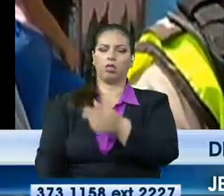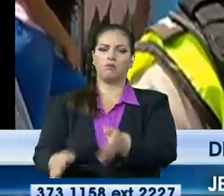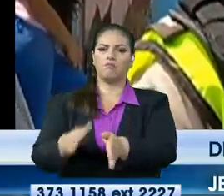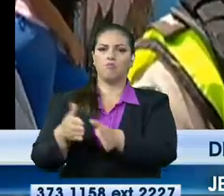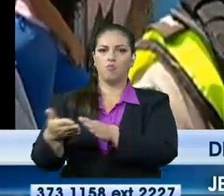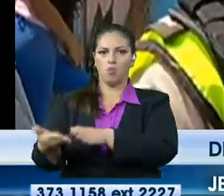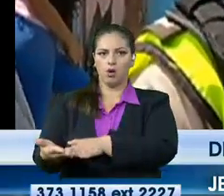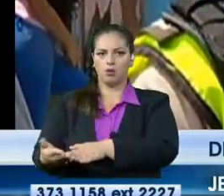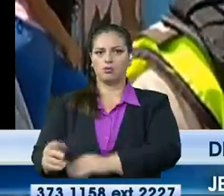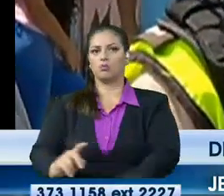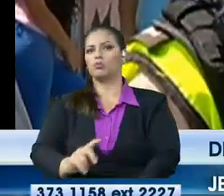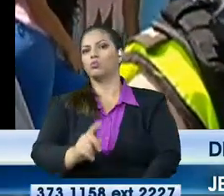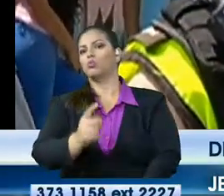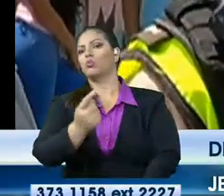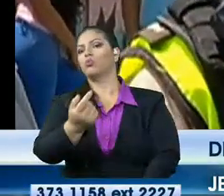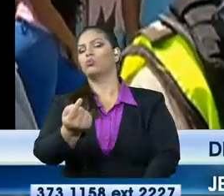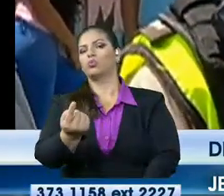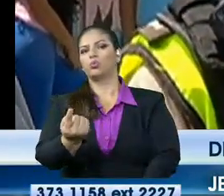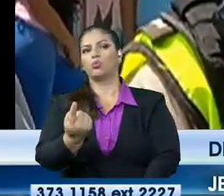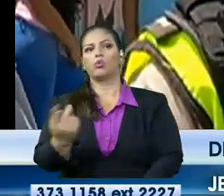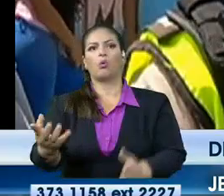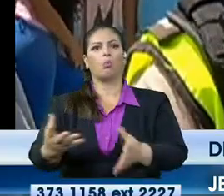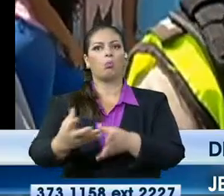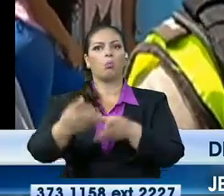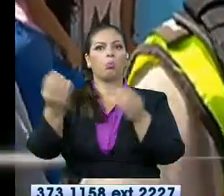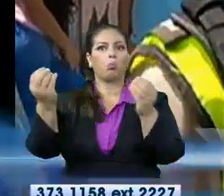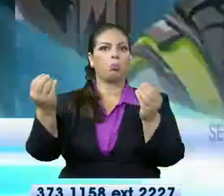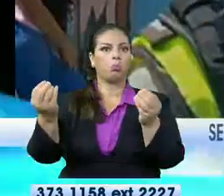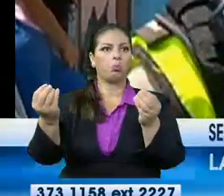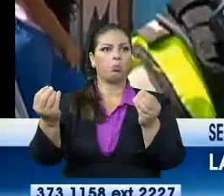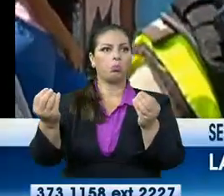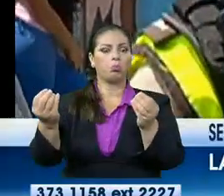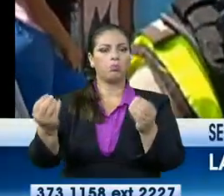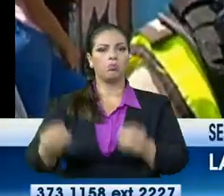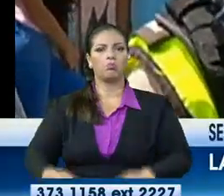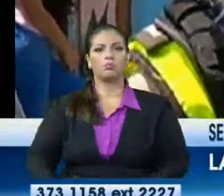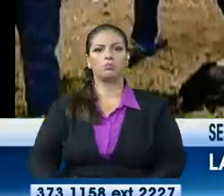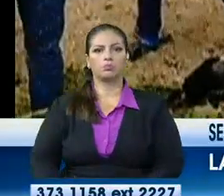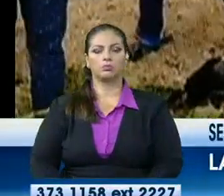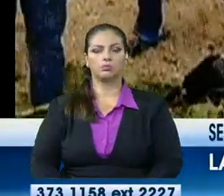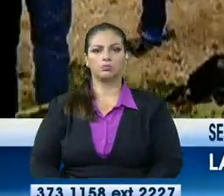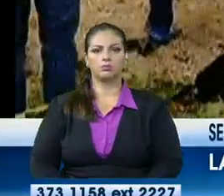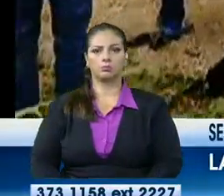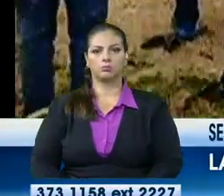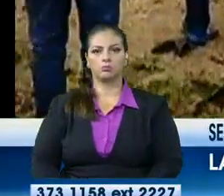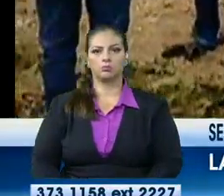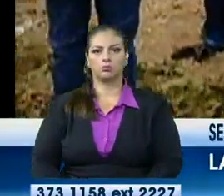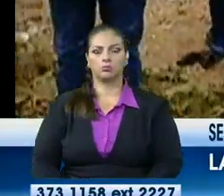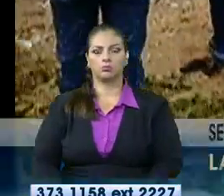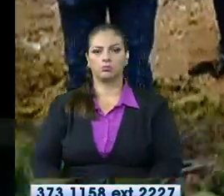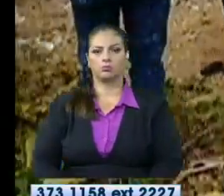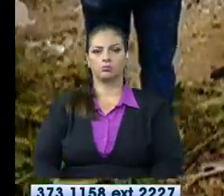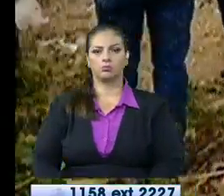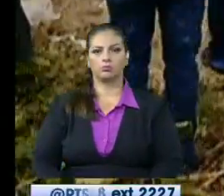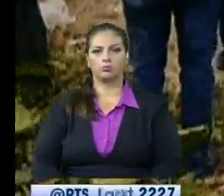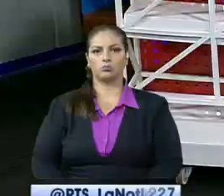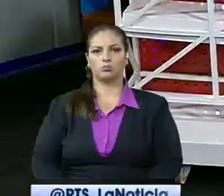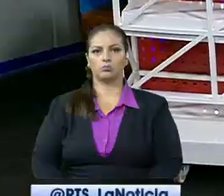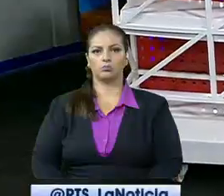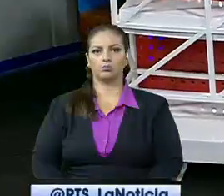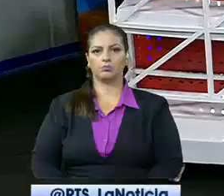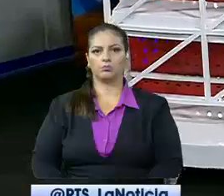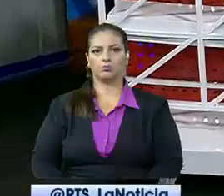encuentra desaparecido y otro que no se sabe la ubicación. Informó Julio César Sao.